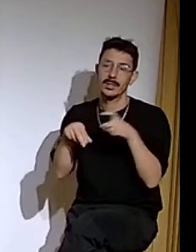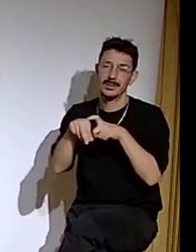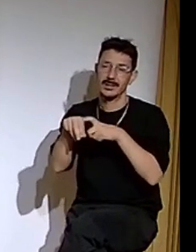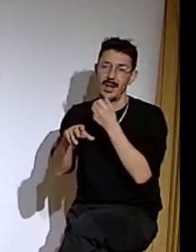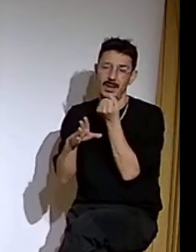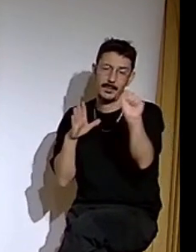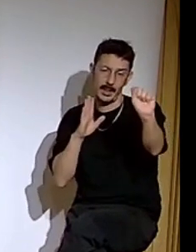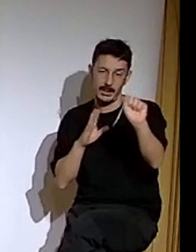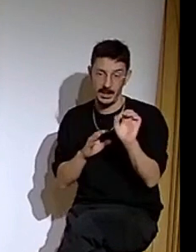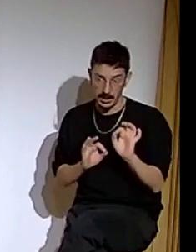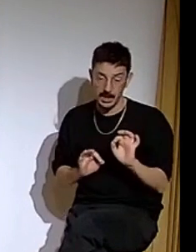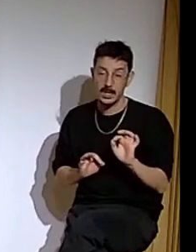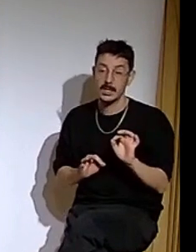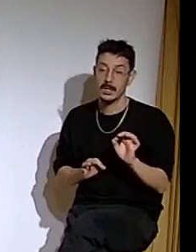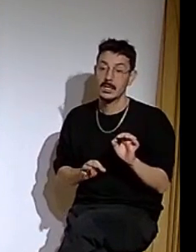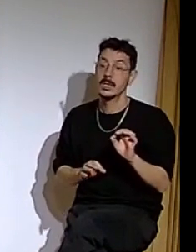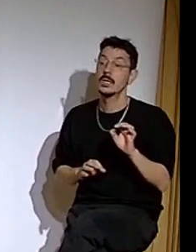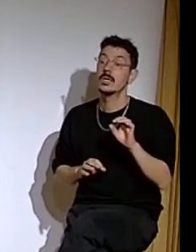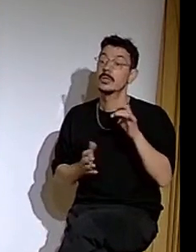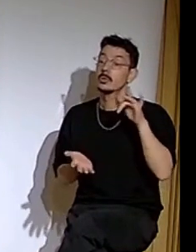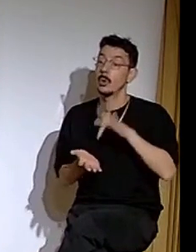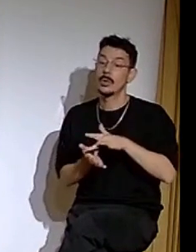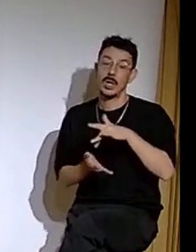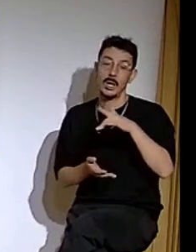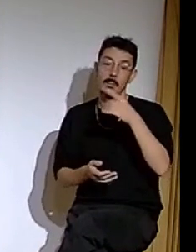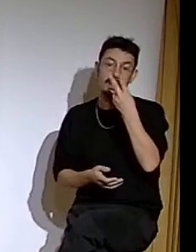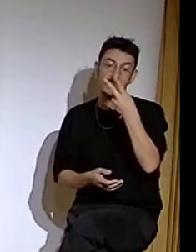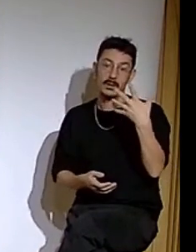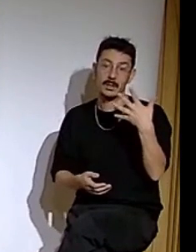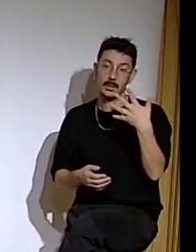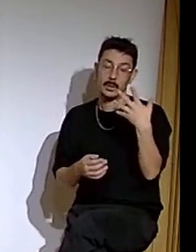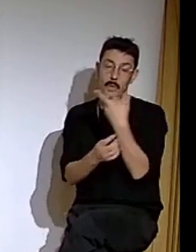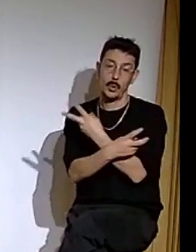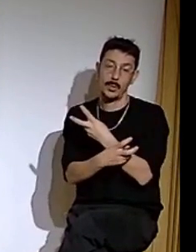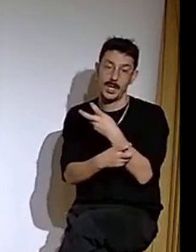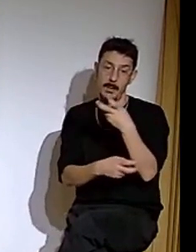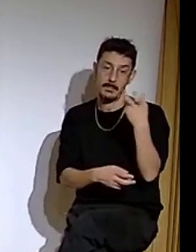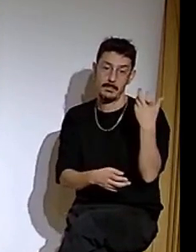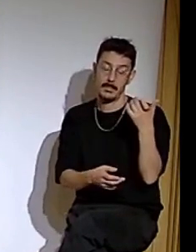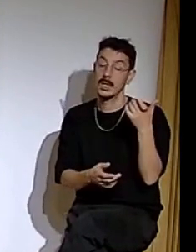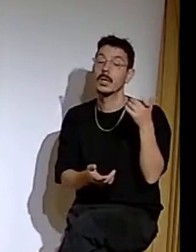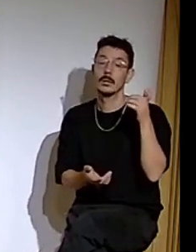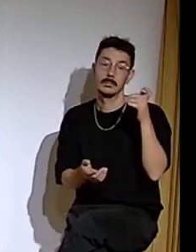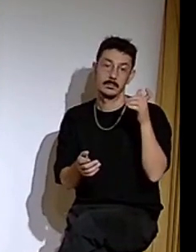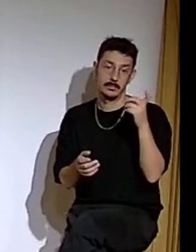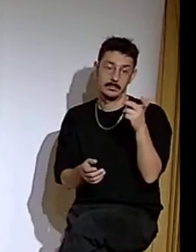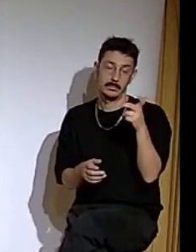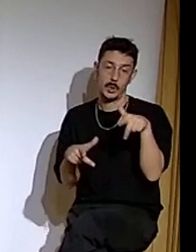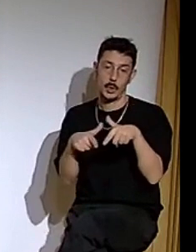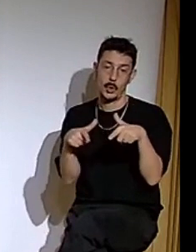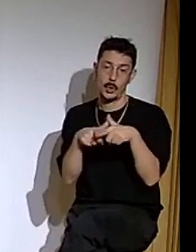que procesionamos también el 25 de noviembre con el con el sumiso